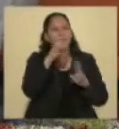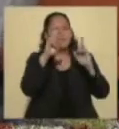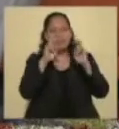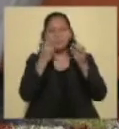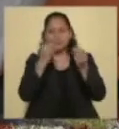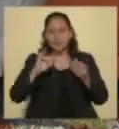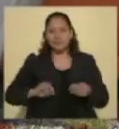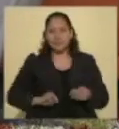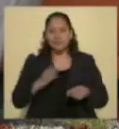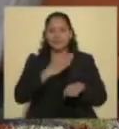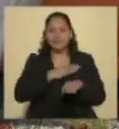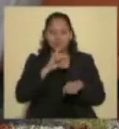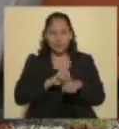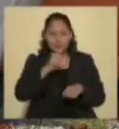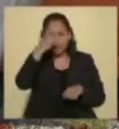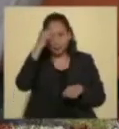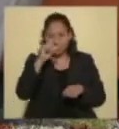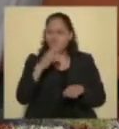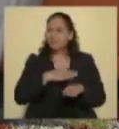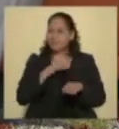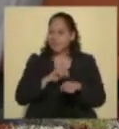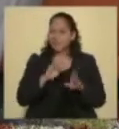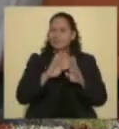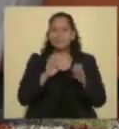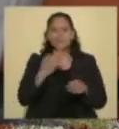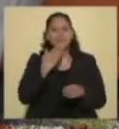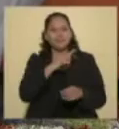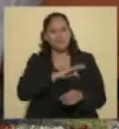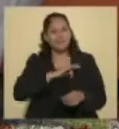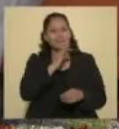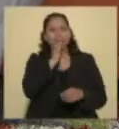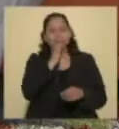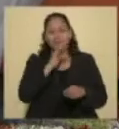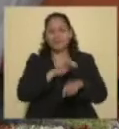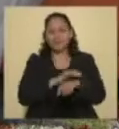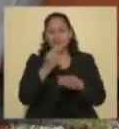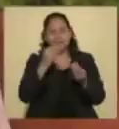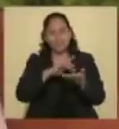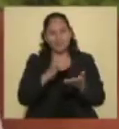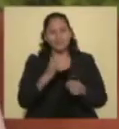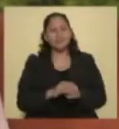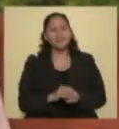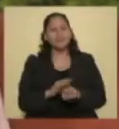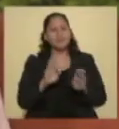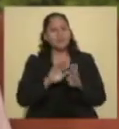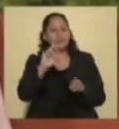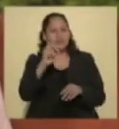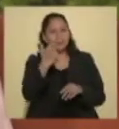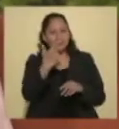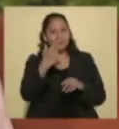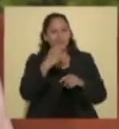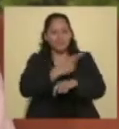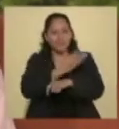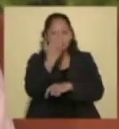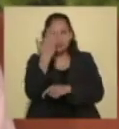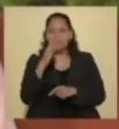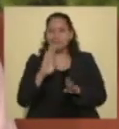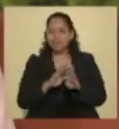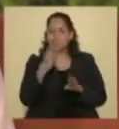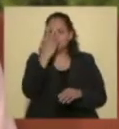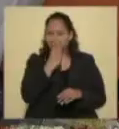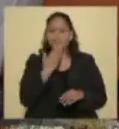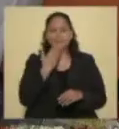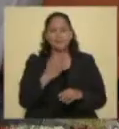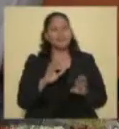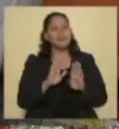interesantes, ¿no? Buenos días, Adrián. Buenos días, ¿cómo estás? Bien, felicidades, Frank. Ay, amigo, muchísimas gracias. 37 primaveras. Así es. Qué belleza, ¿eh?